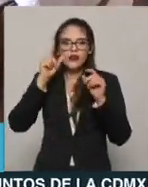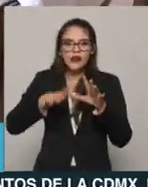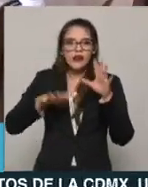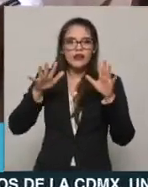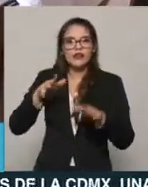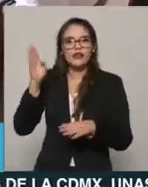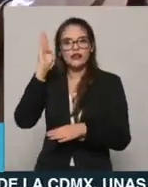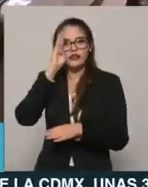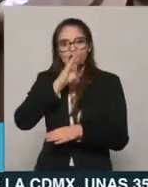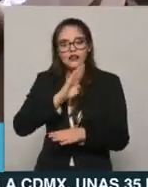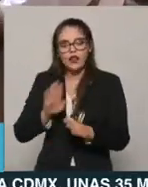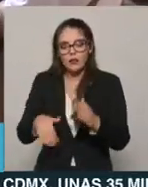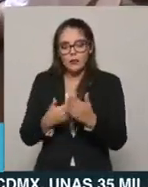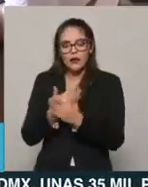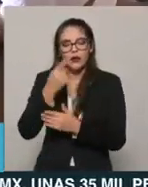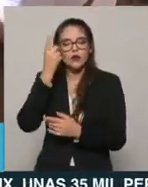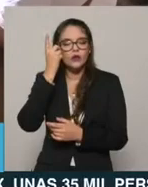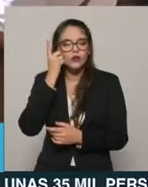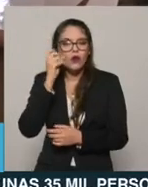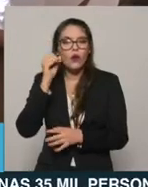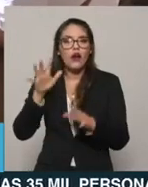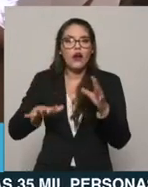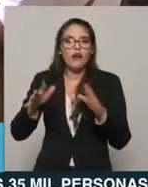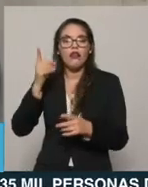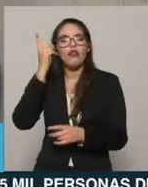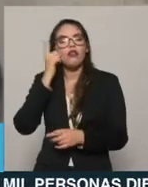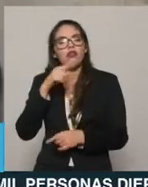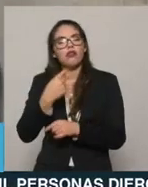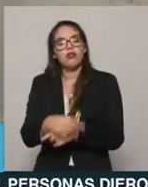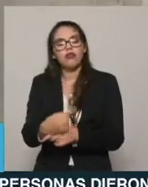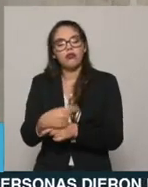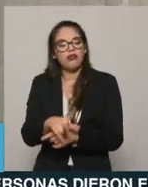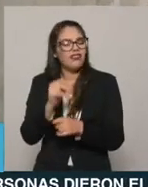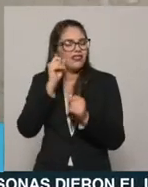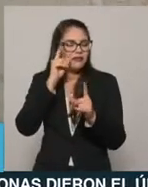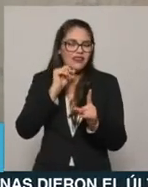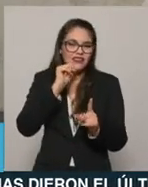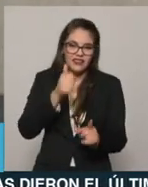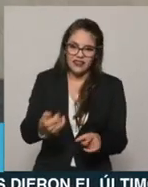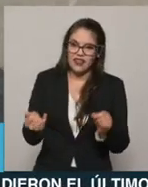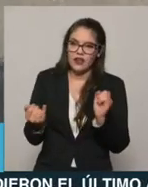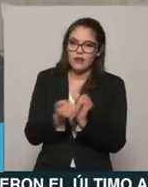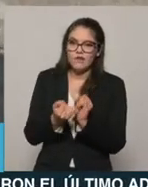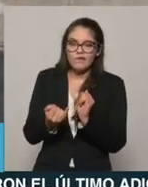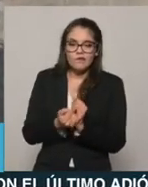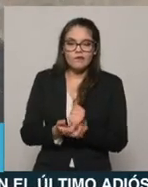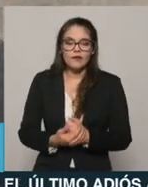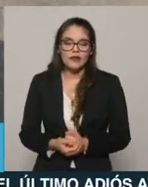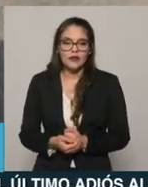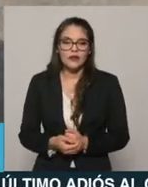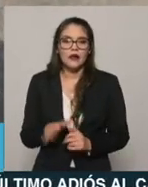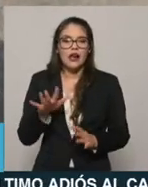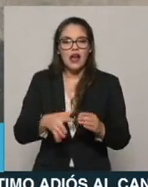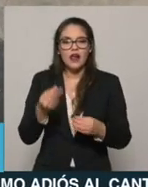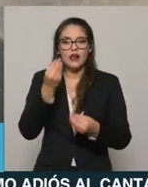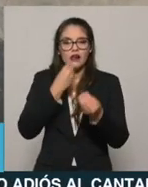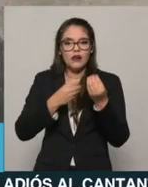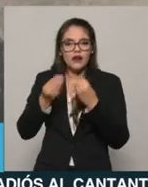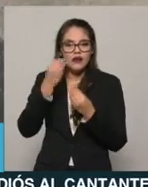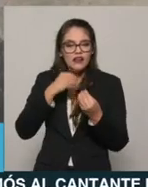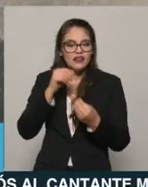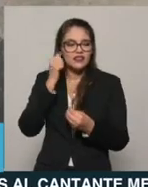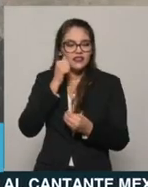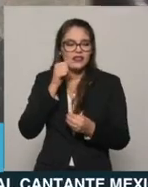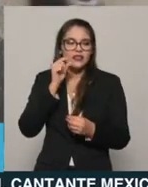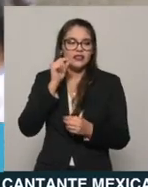todo el día, o por el contrario, quedan dormidos todo el tiempo y no se quieren levantar. También cambios en la alimentación drásticos, dejar